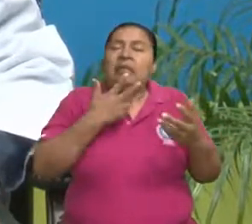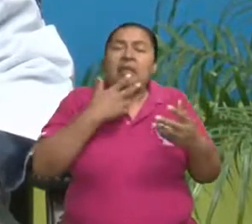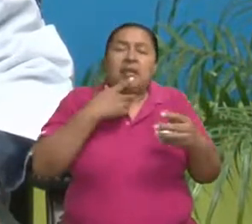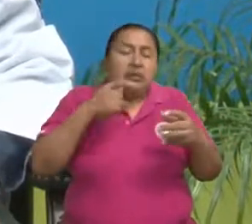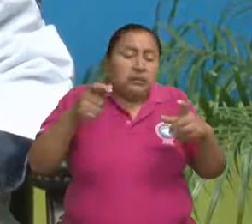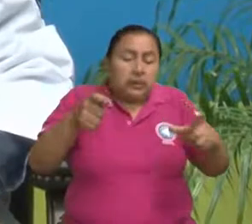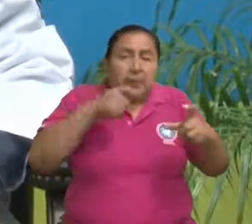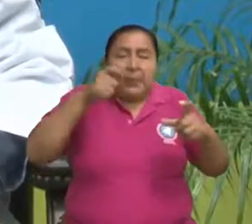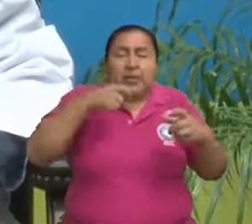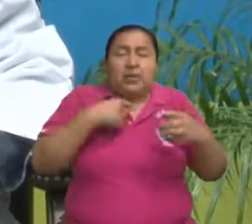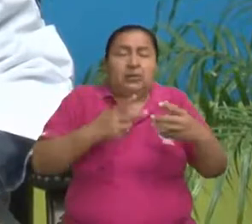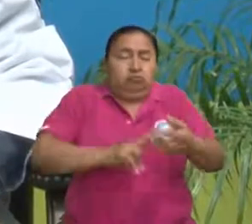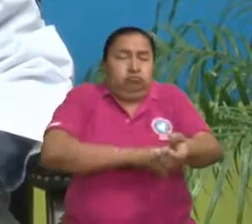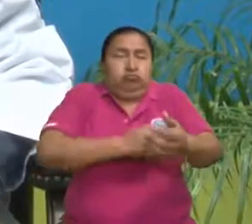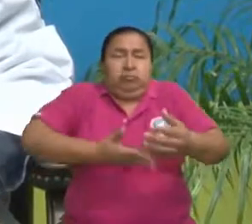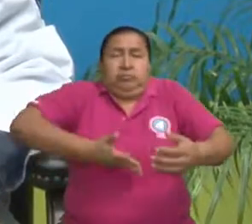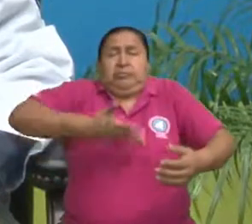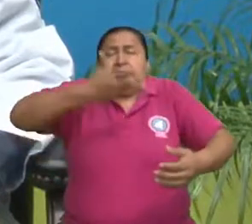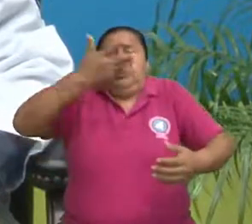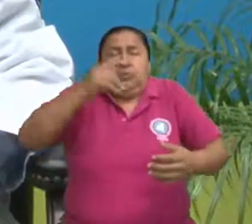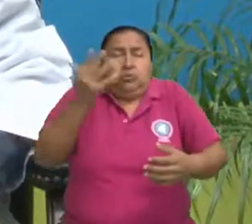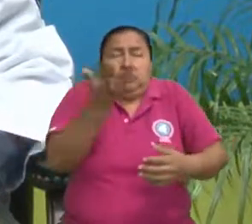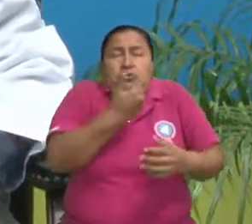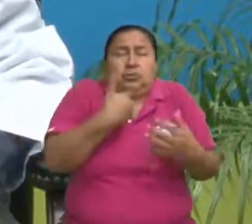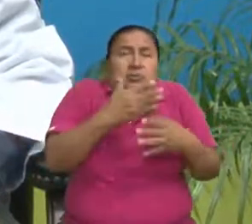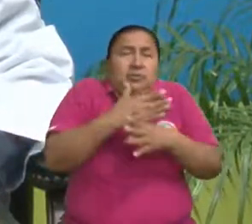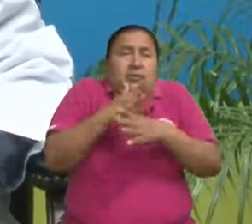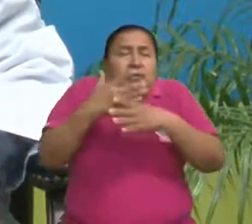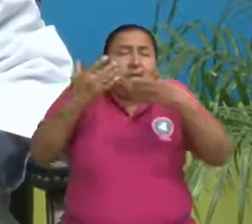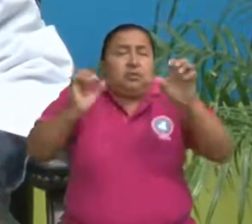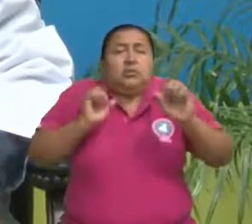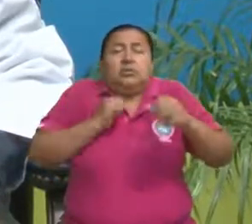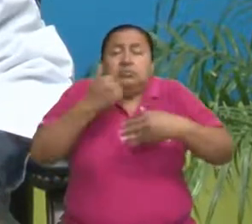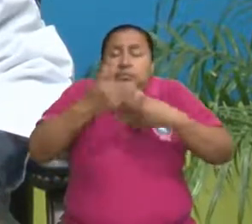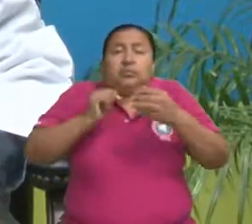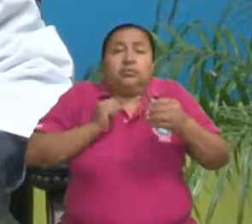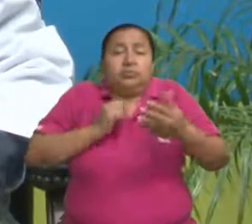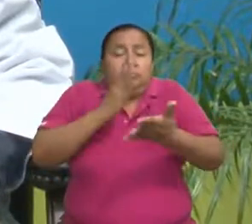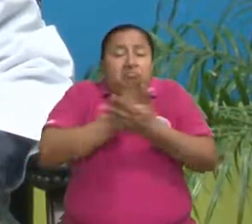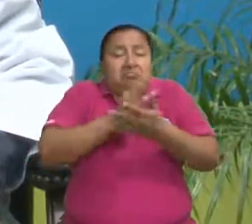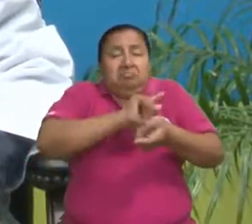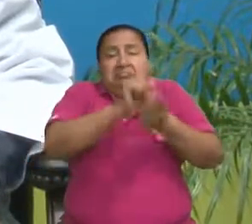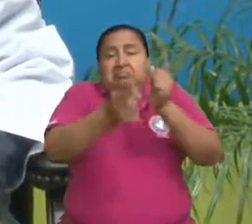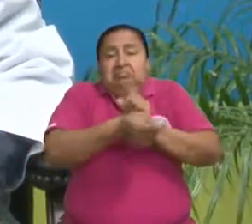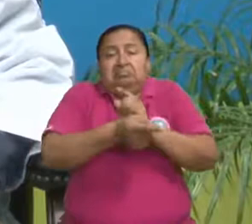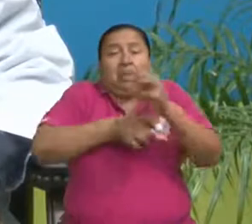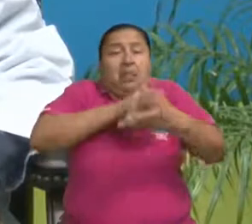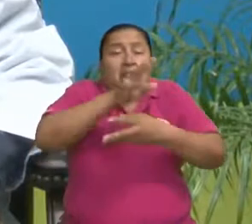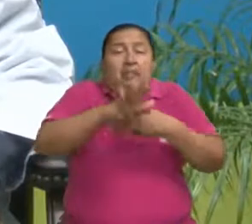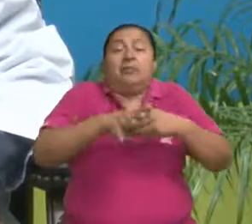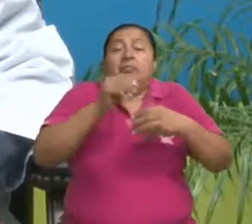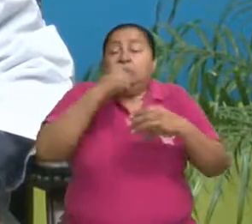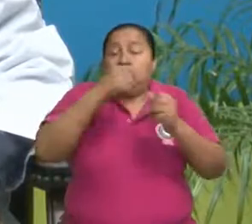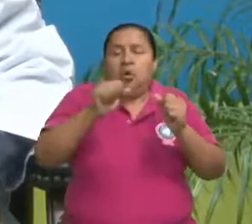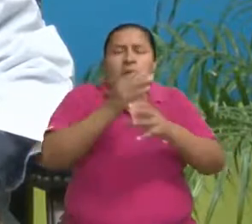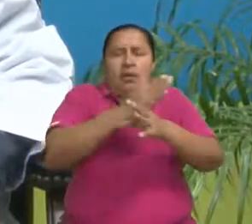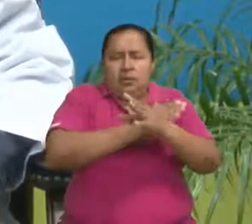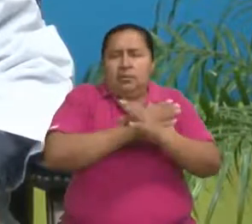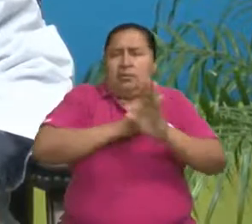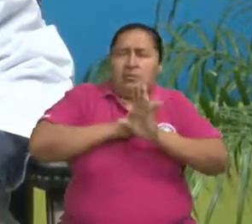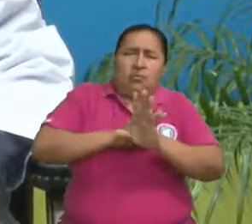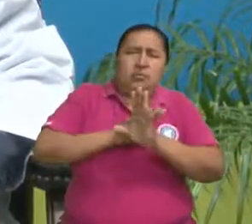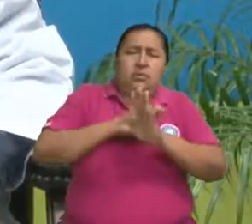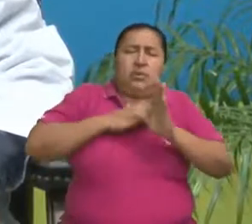del colesterol, los triglicéridos que tenga, por ejemplo, ande con un trastorno metabólico, ande descompensado, por